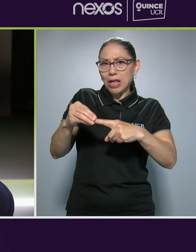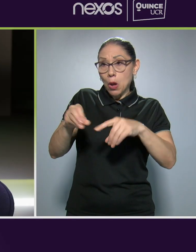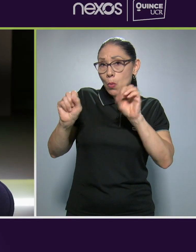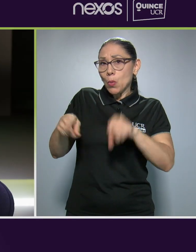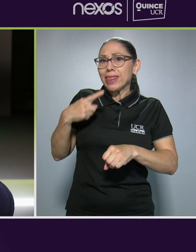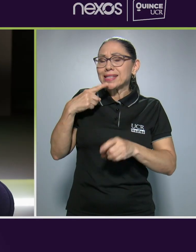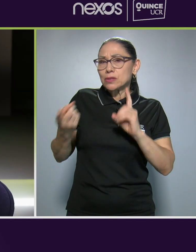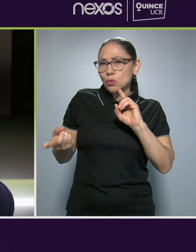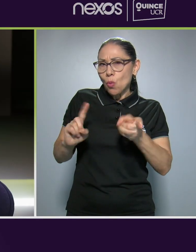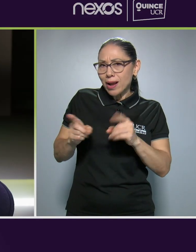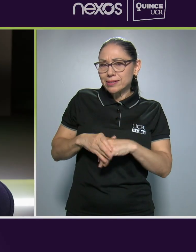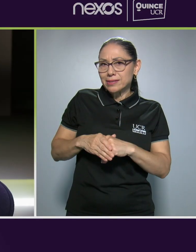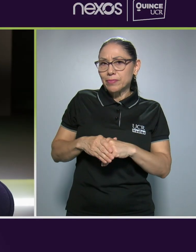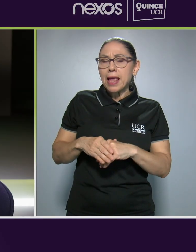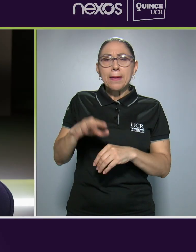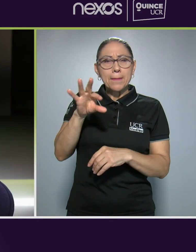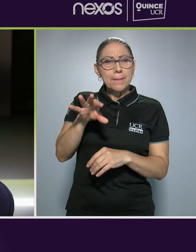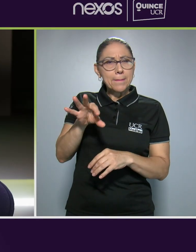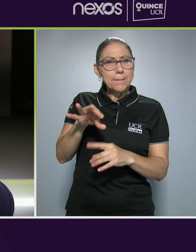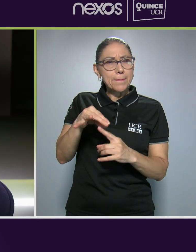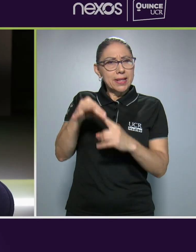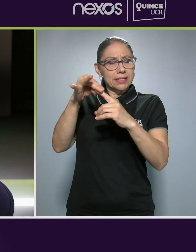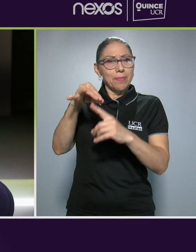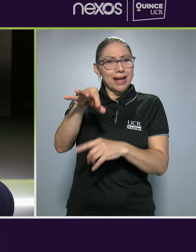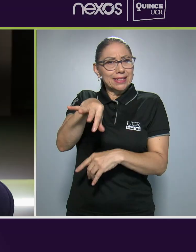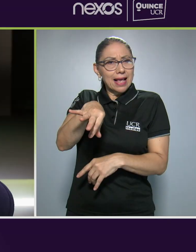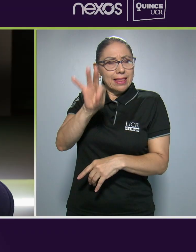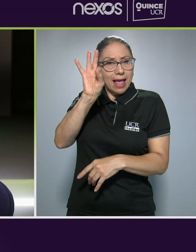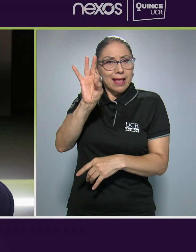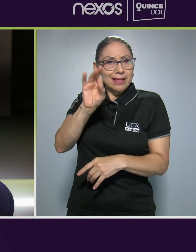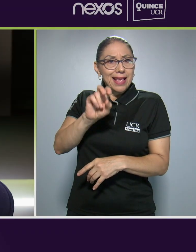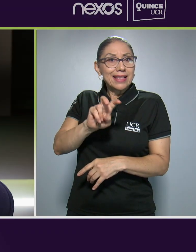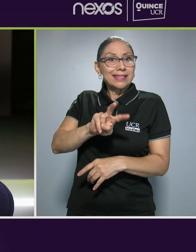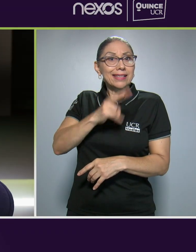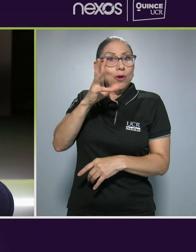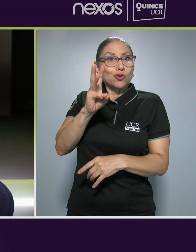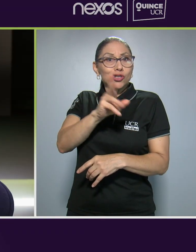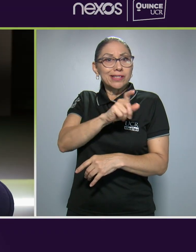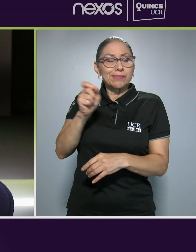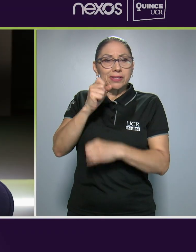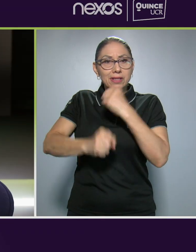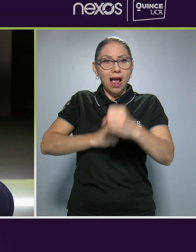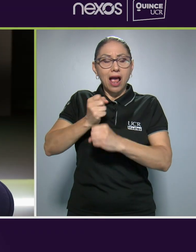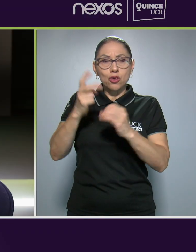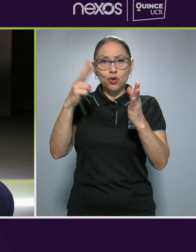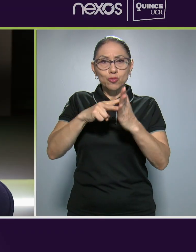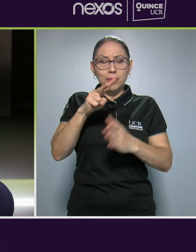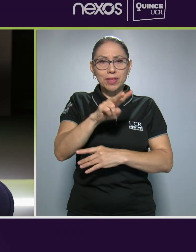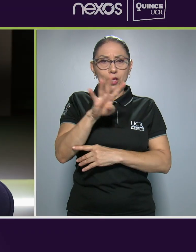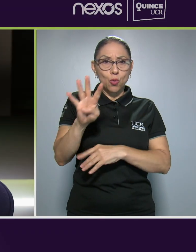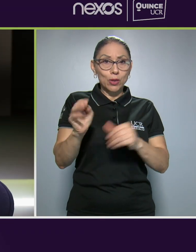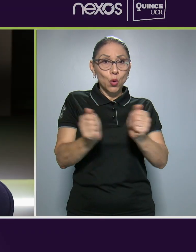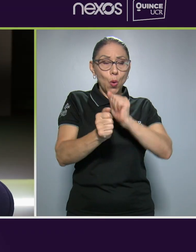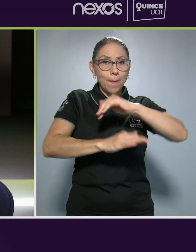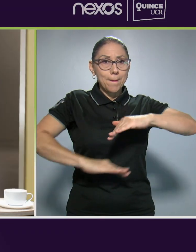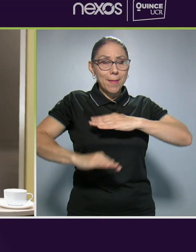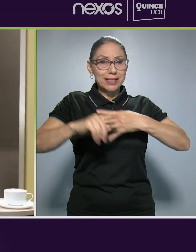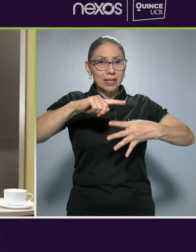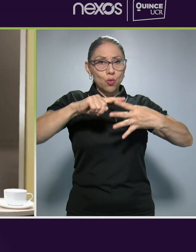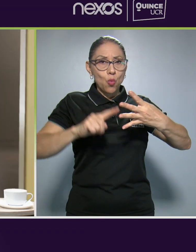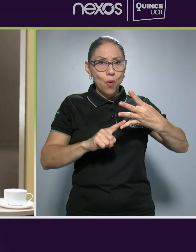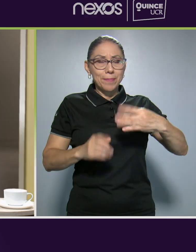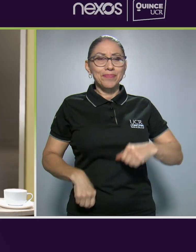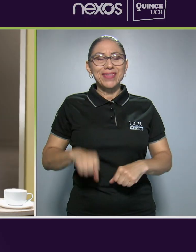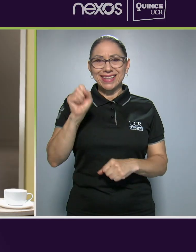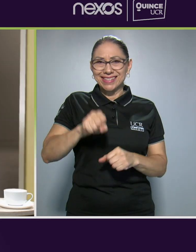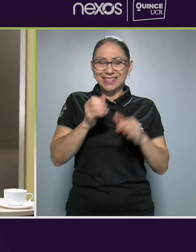los principales hallazgos del segundo semestre de 2024 a partir de estos 4 pilares que tiene el plan. Claro que sí, el plan de